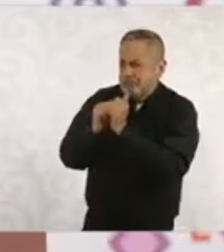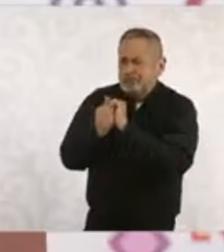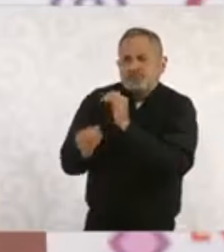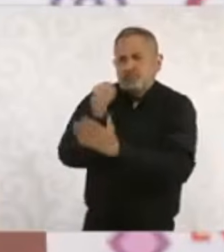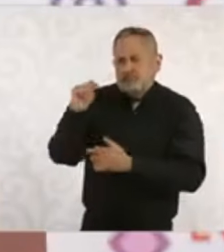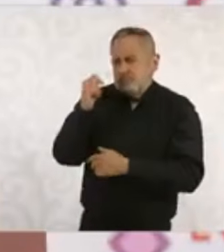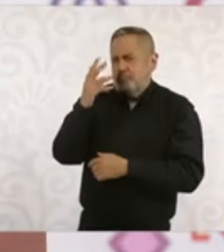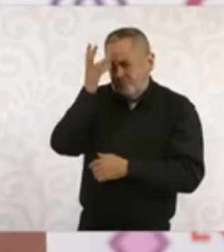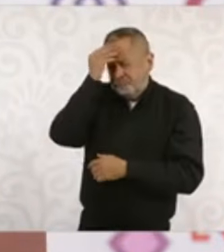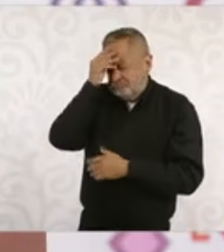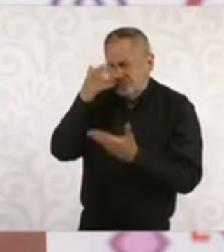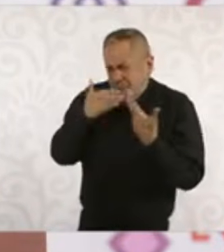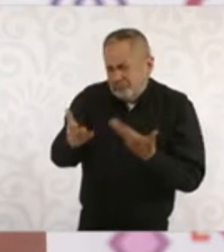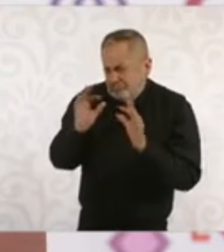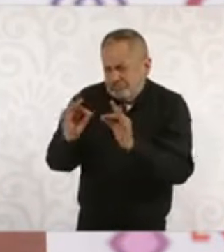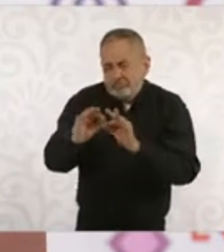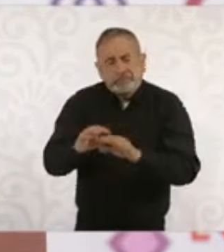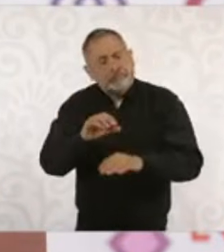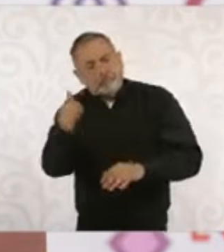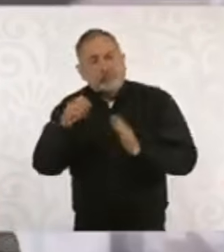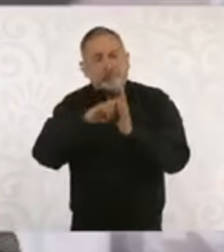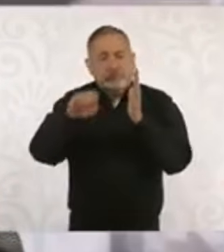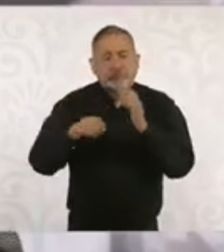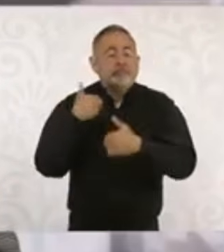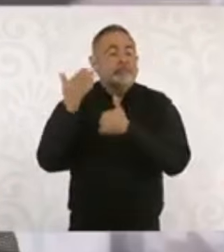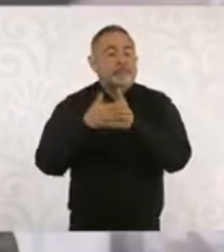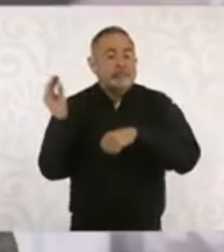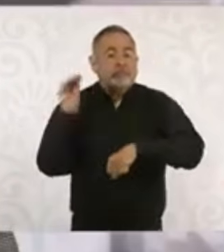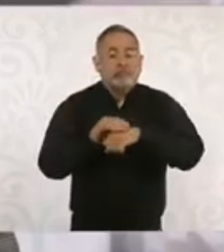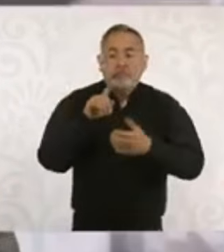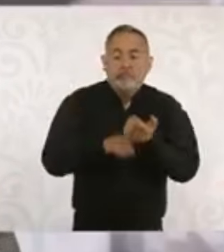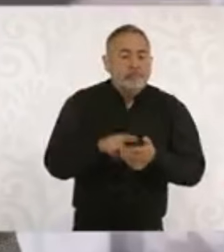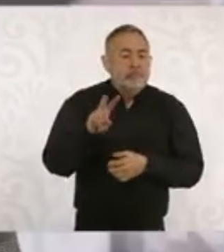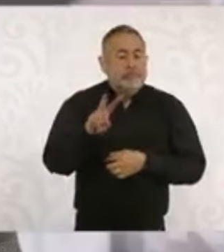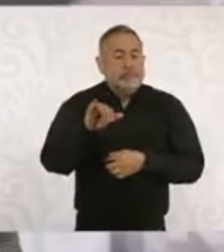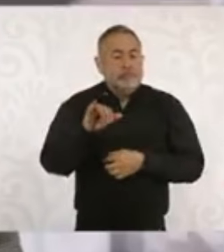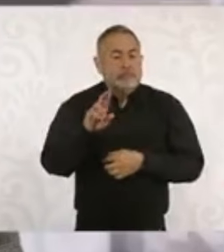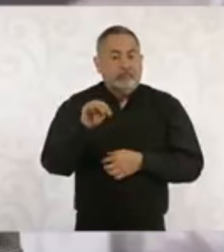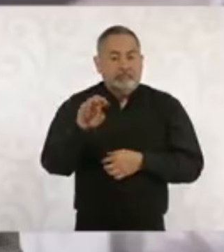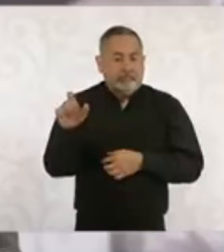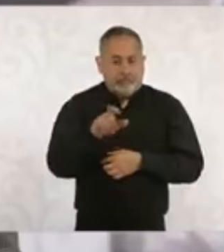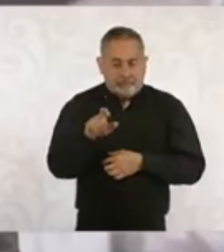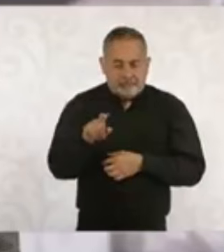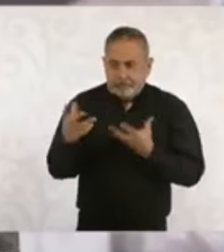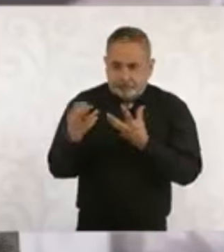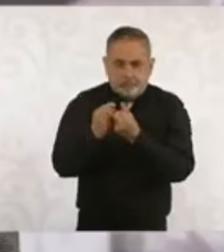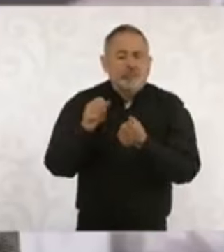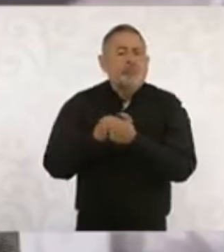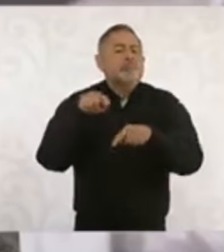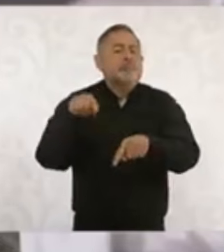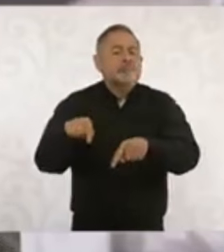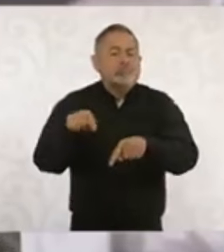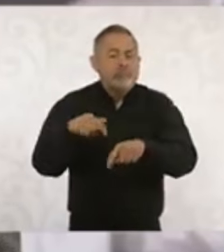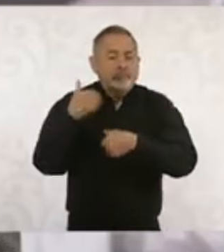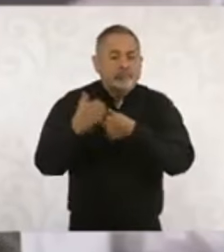otro ejemplo que es muy importante que se va a instalar con Birmex tiene que ver con precisamente lo que son